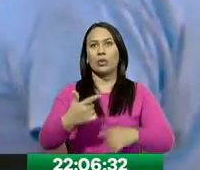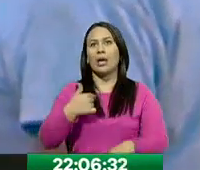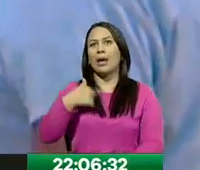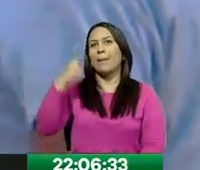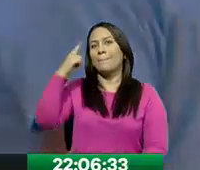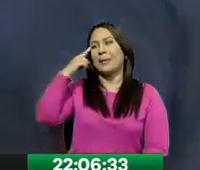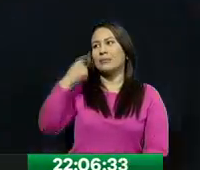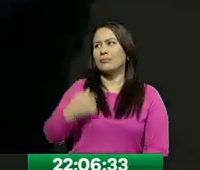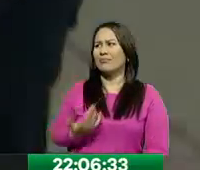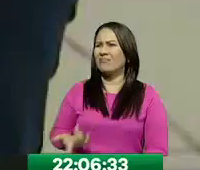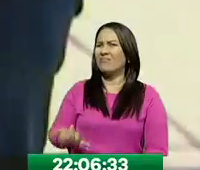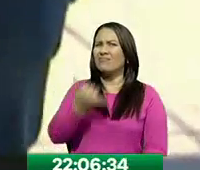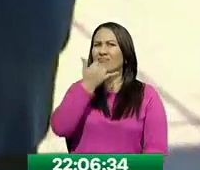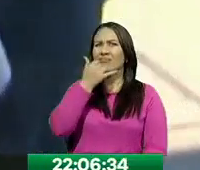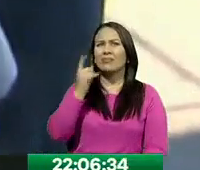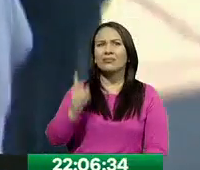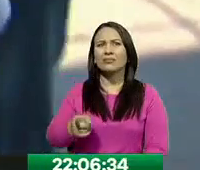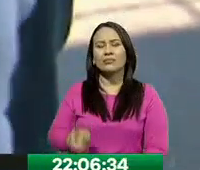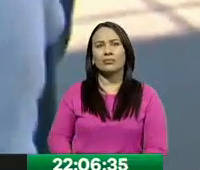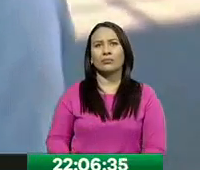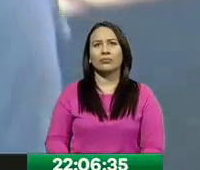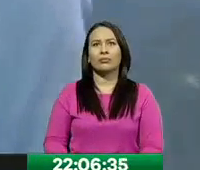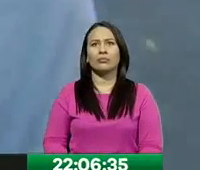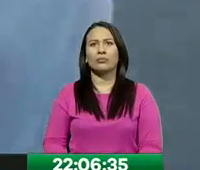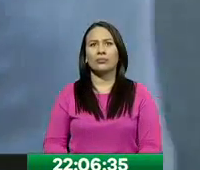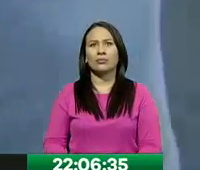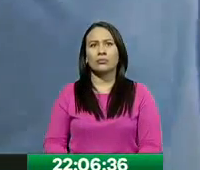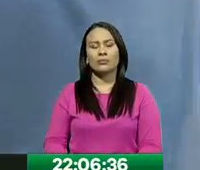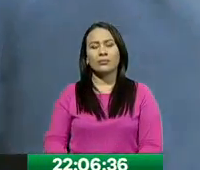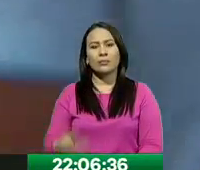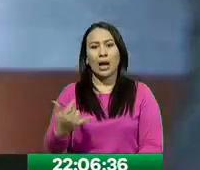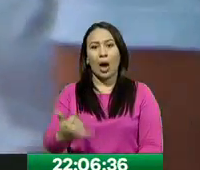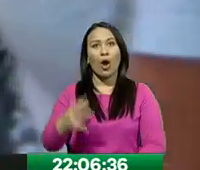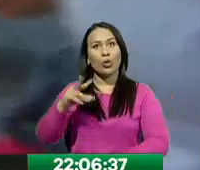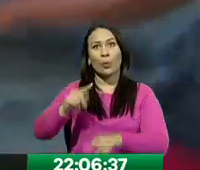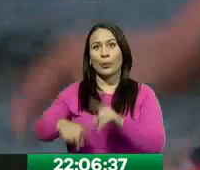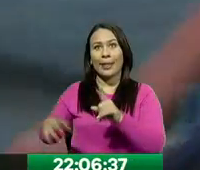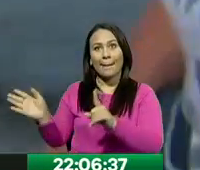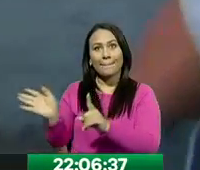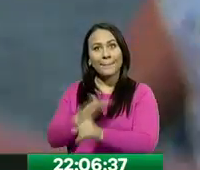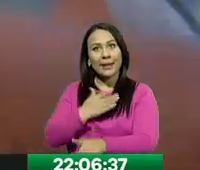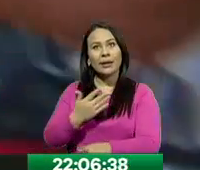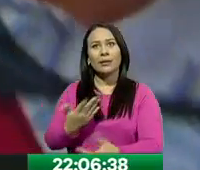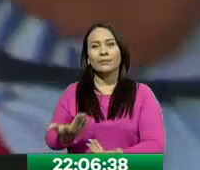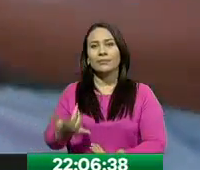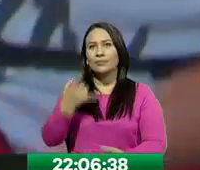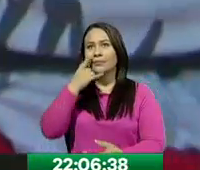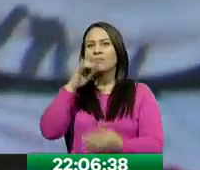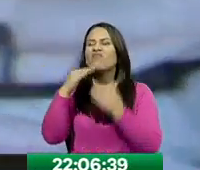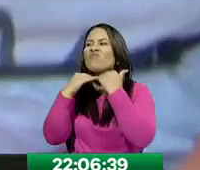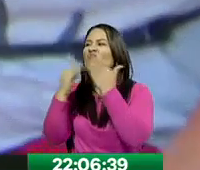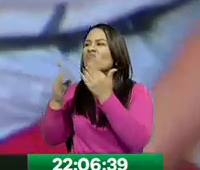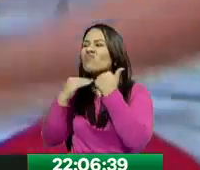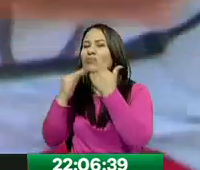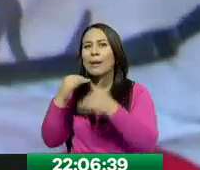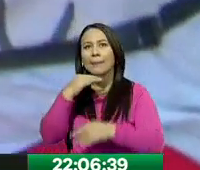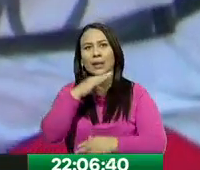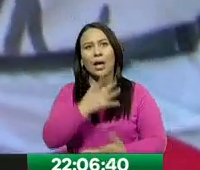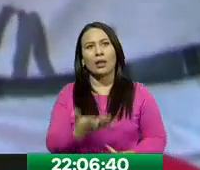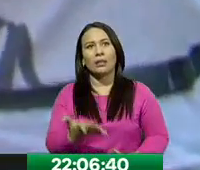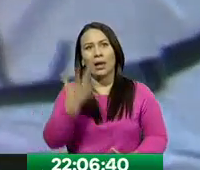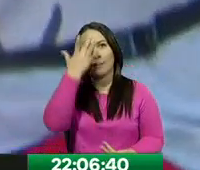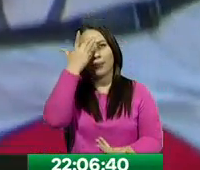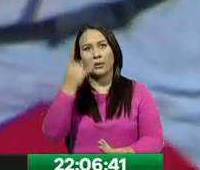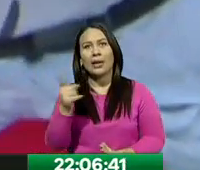de corregirlo. Si uno no se lo corrige a los hijos, porque ahorita no se le puede pegar a ellos, entonces los chicos hacen lo que les da la gana. ¿Por qué hay